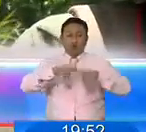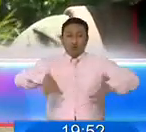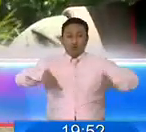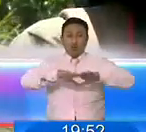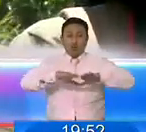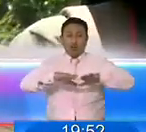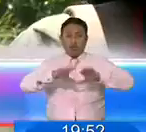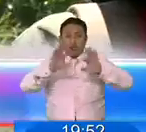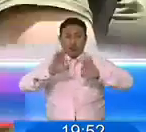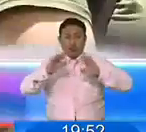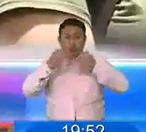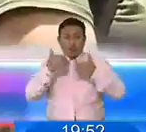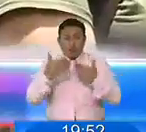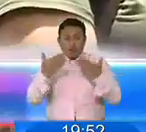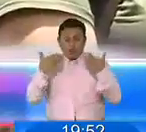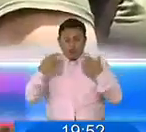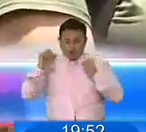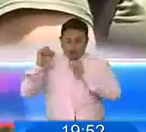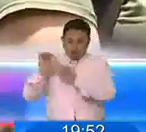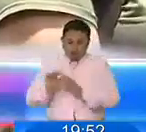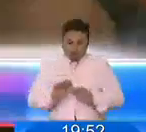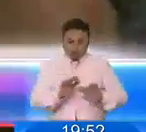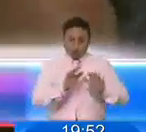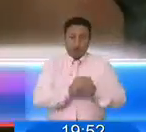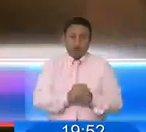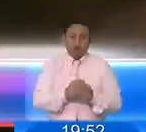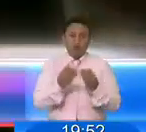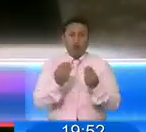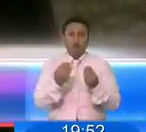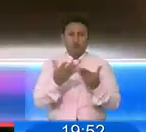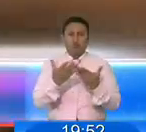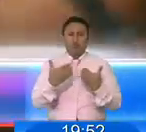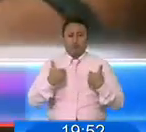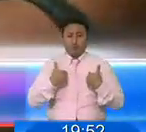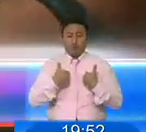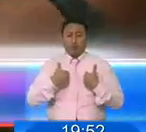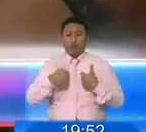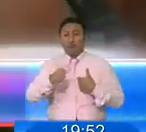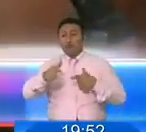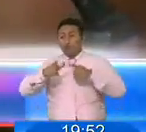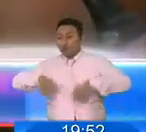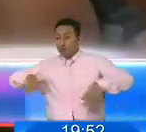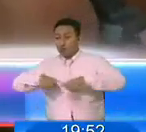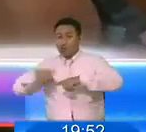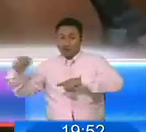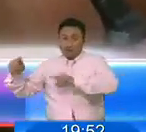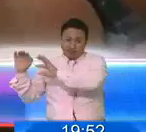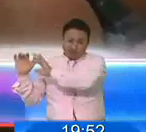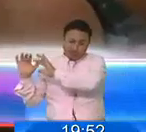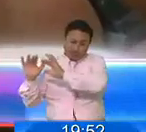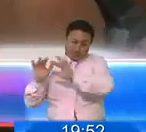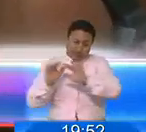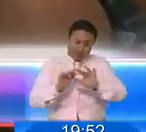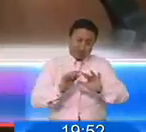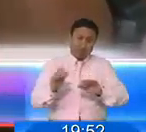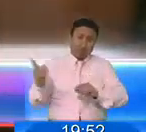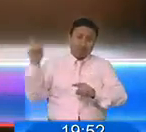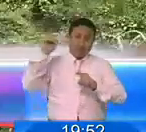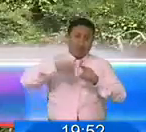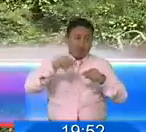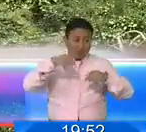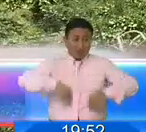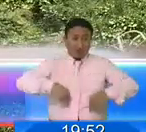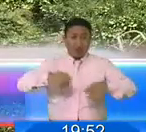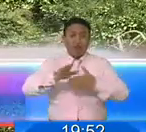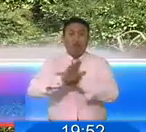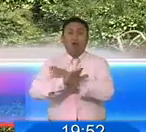donde ellos buscan refugio según sotomayor decenas de especies de otros lugares geográficos han hecho desde su hogar han llegado a desde